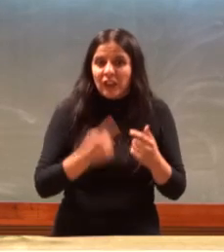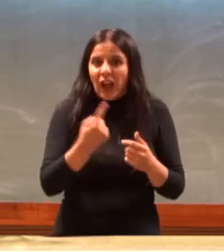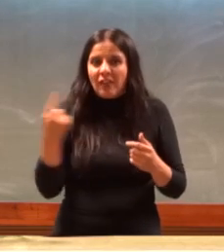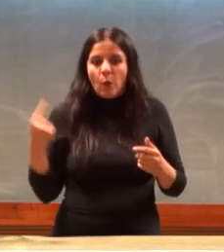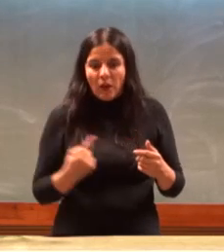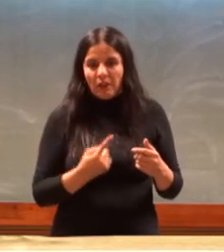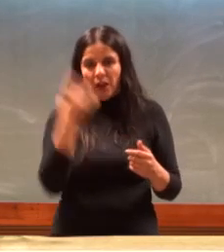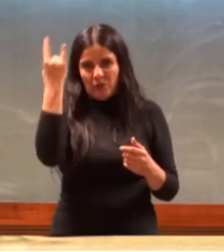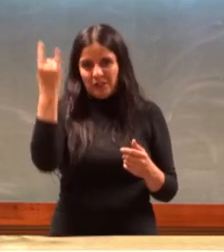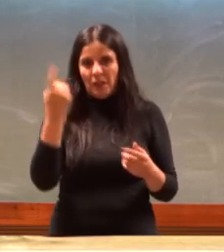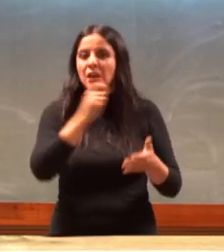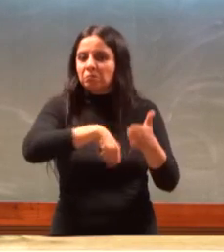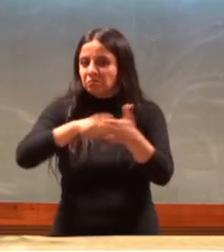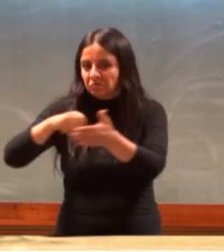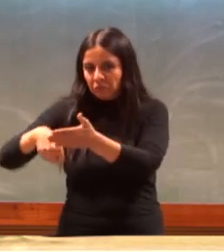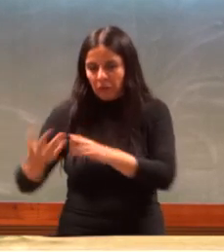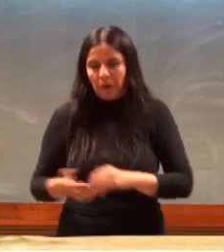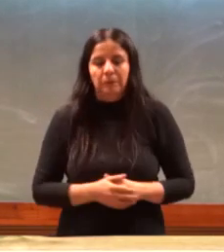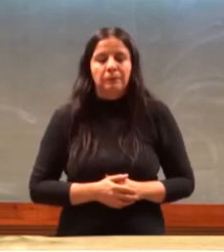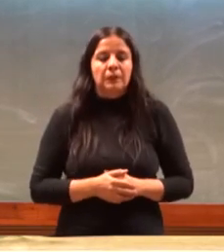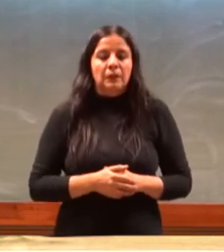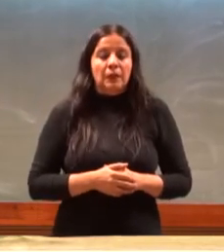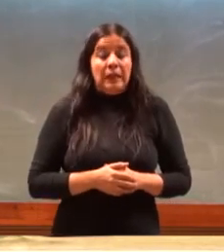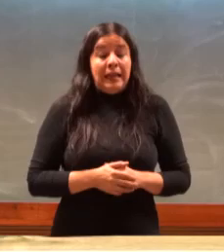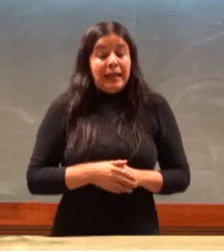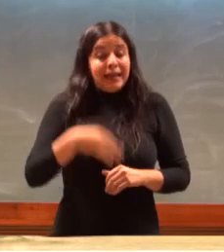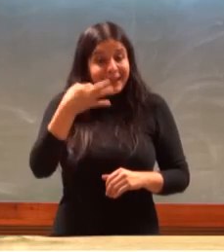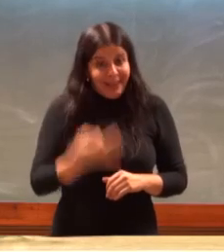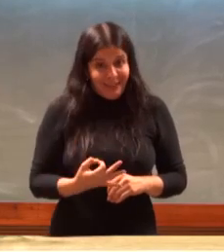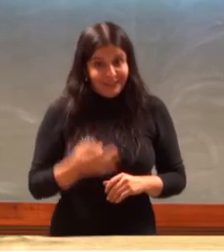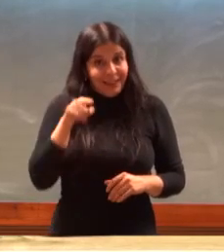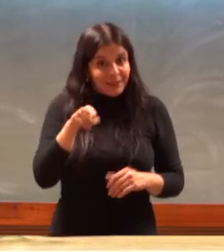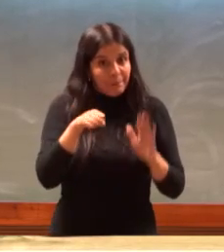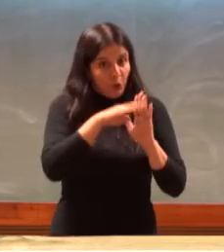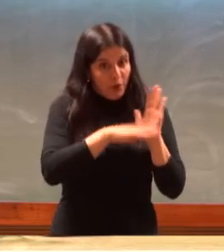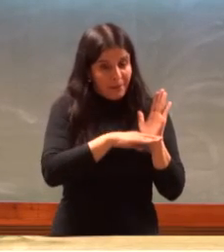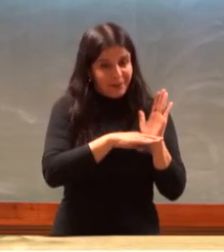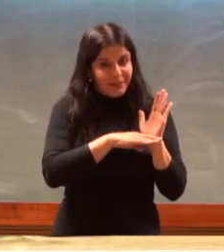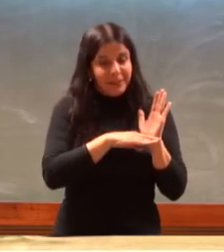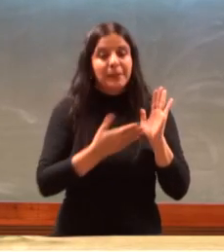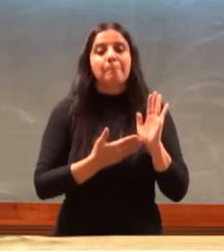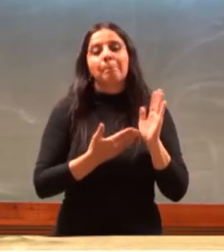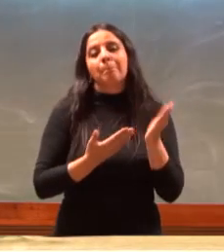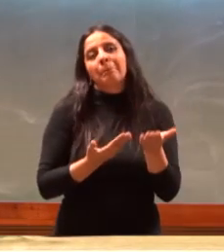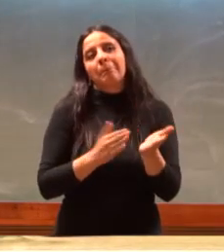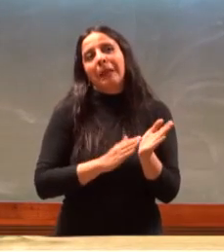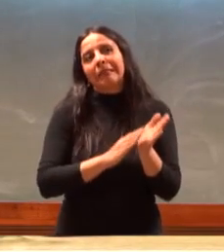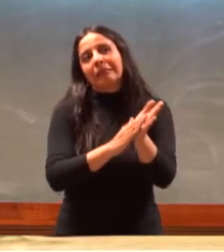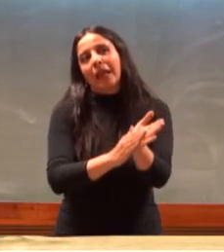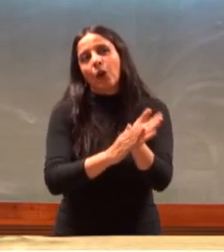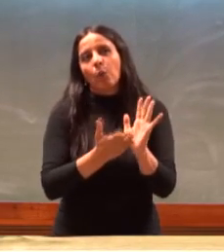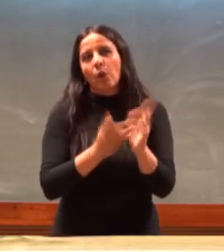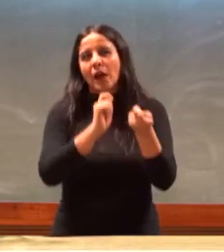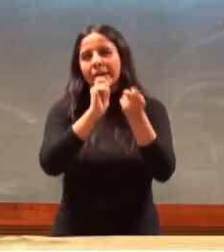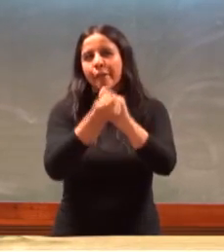sepres eh En realidad eh Este programa que se plantea como como una reforma